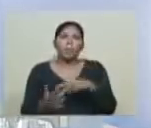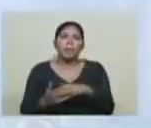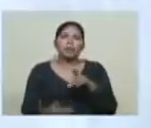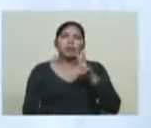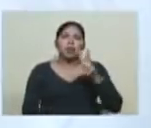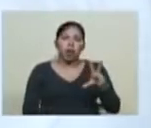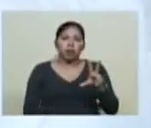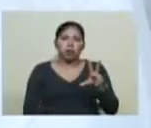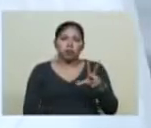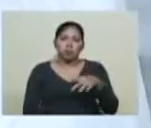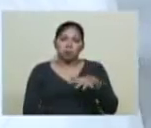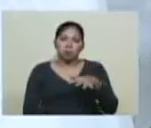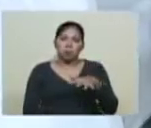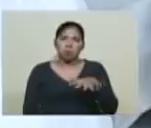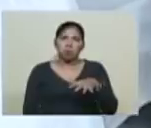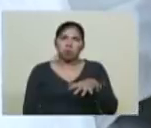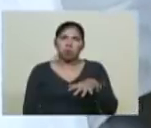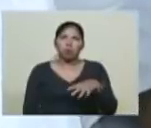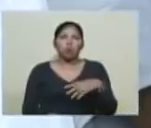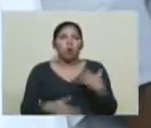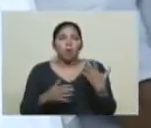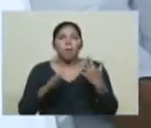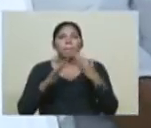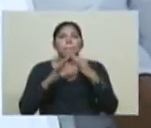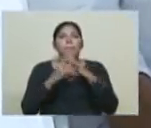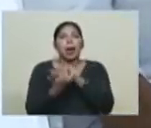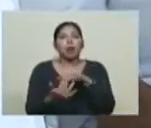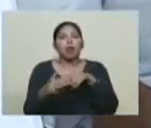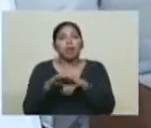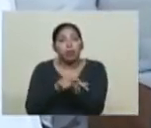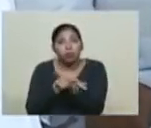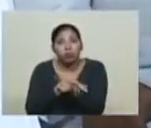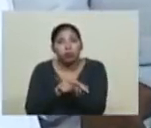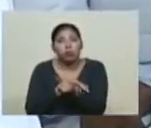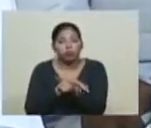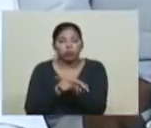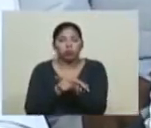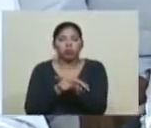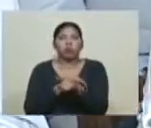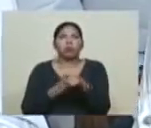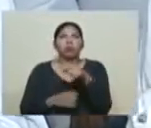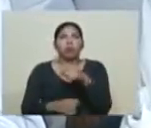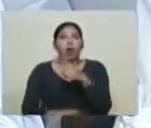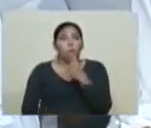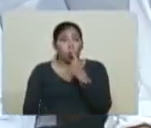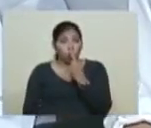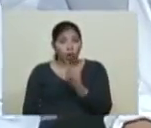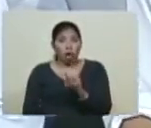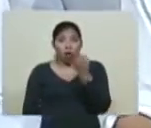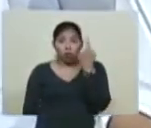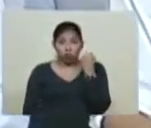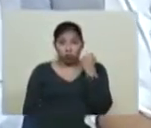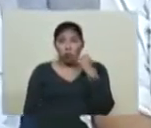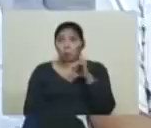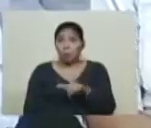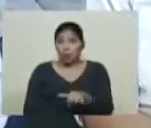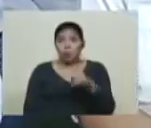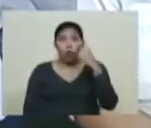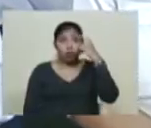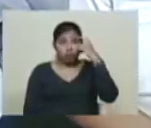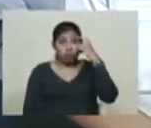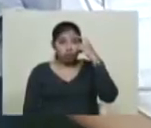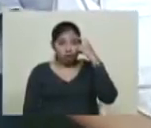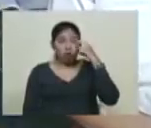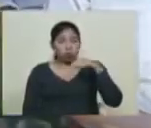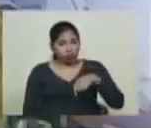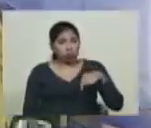que es el sistema de barrio adentro. Hace un año, compañeros, hace un año, un día como hoy, exactamente como